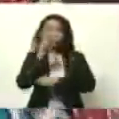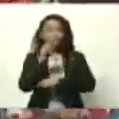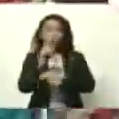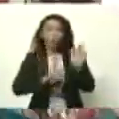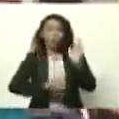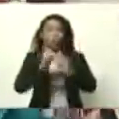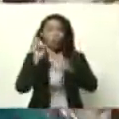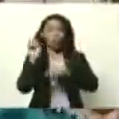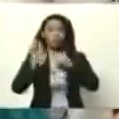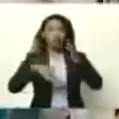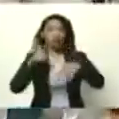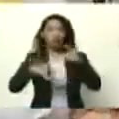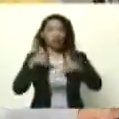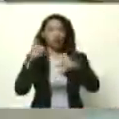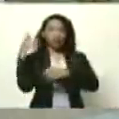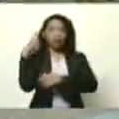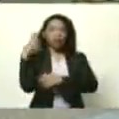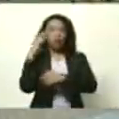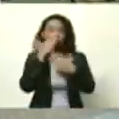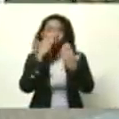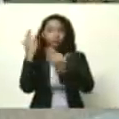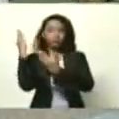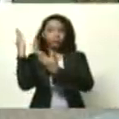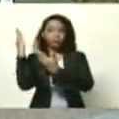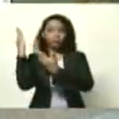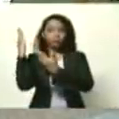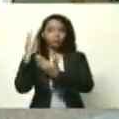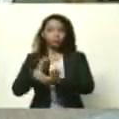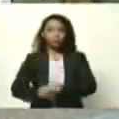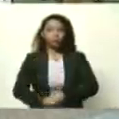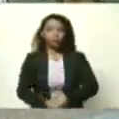desarrollo de esta actividad religiosa.